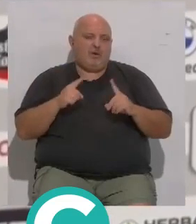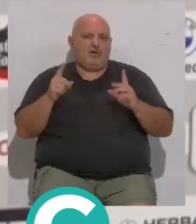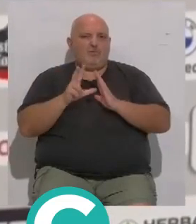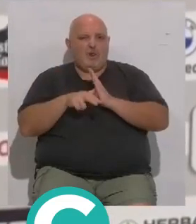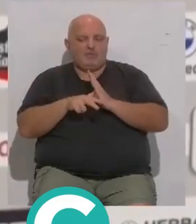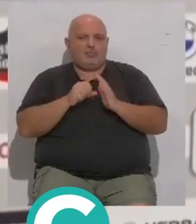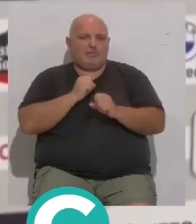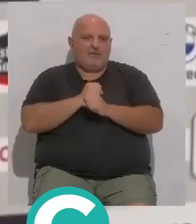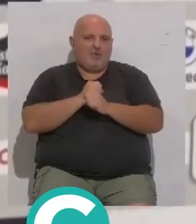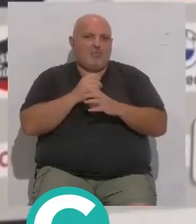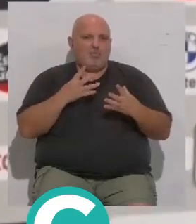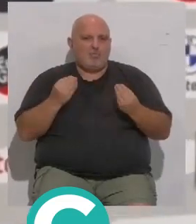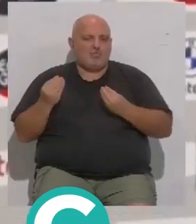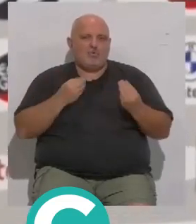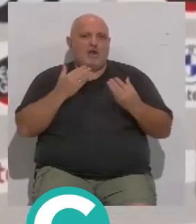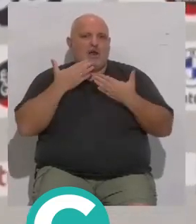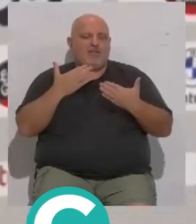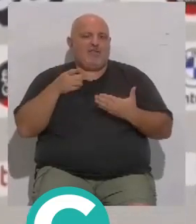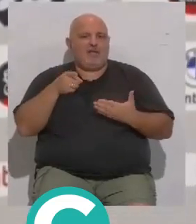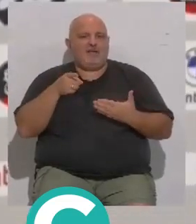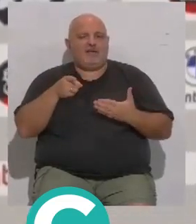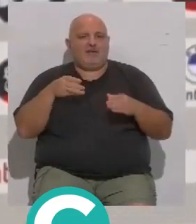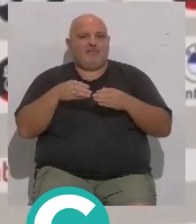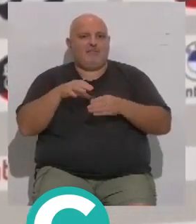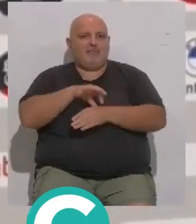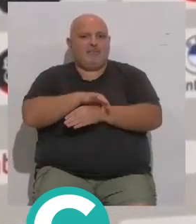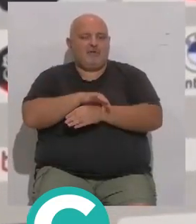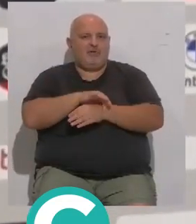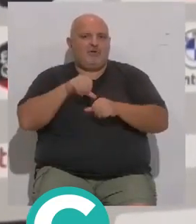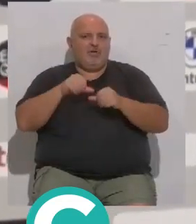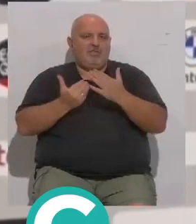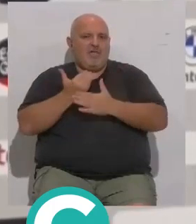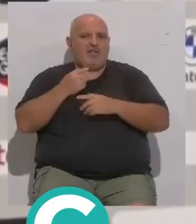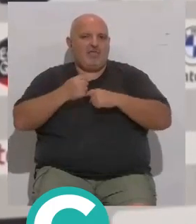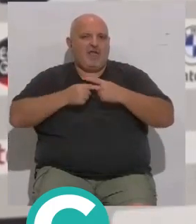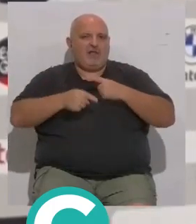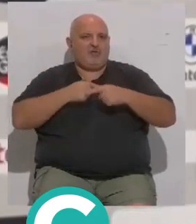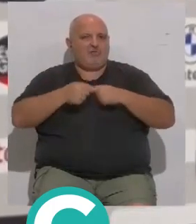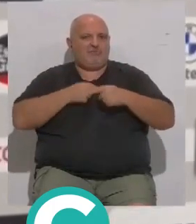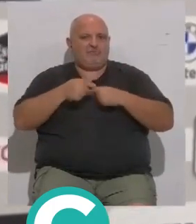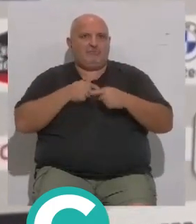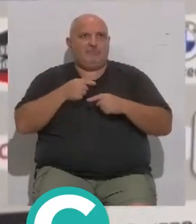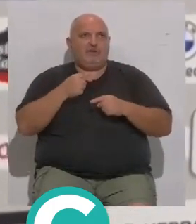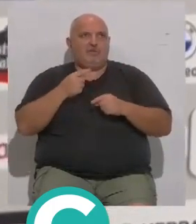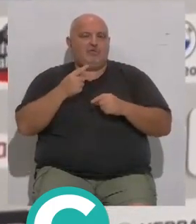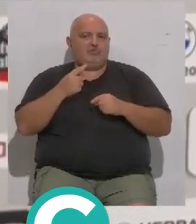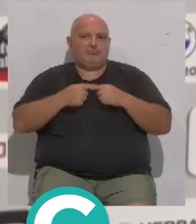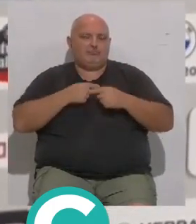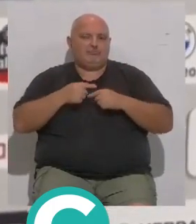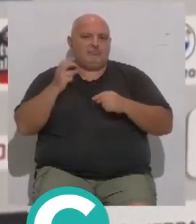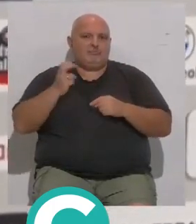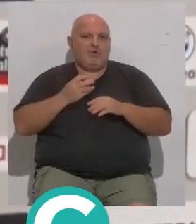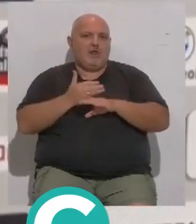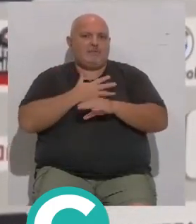ha sido muy trabajado. Doy gracias al cuerpo médico que han estado diariamente conmigo a tope trabajando para que yo llegara lo